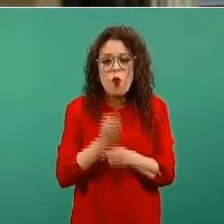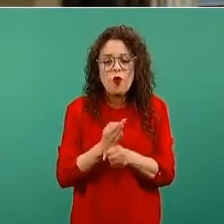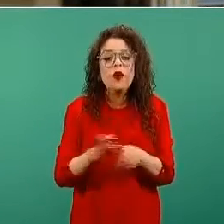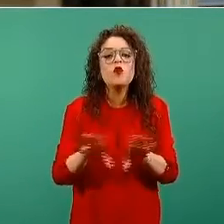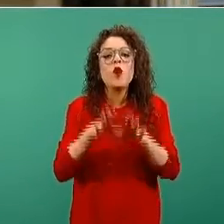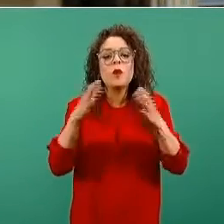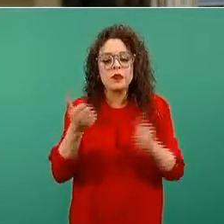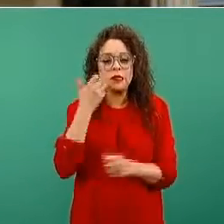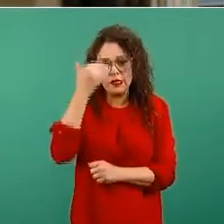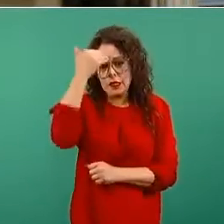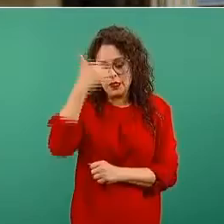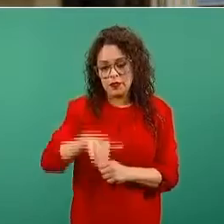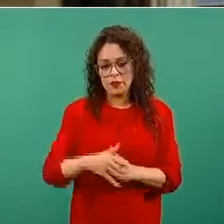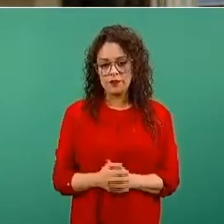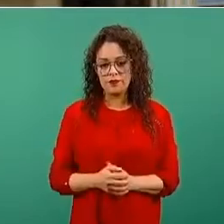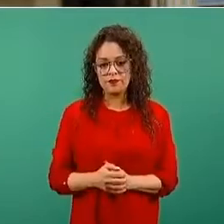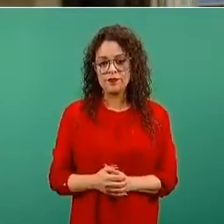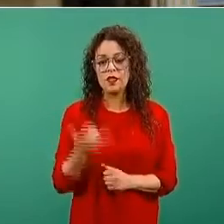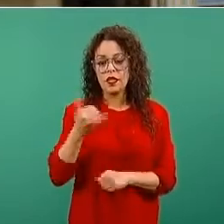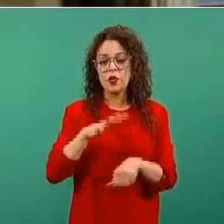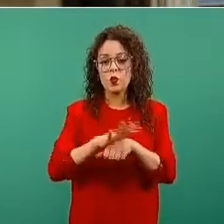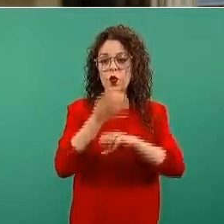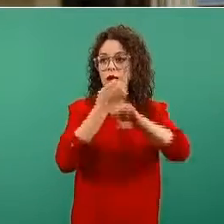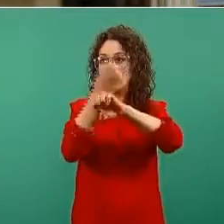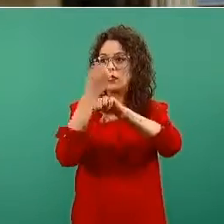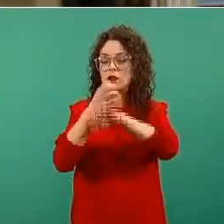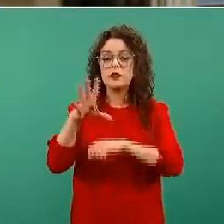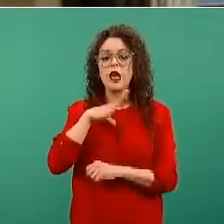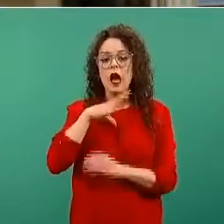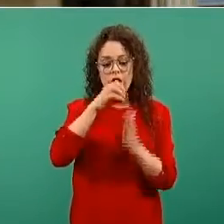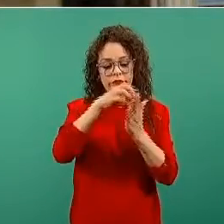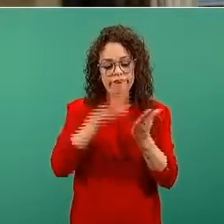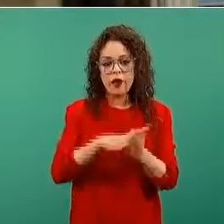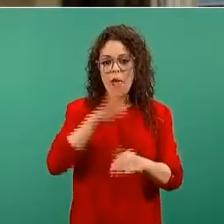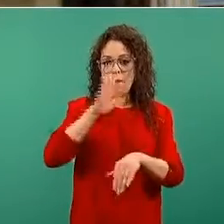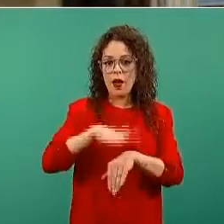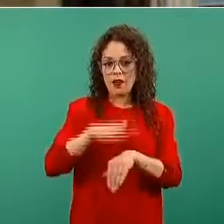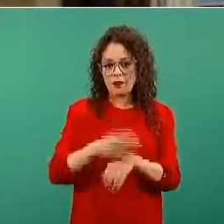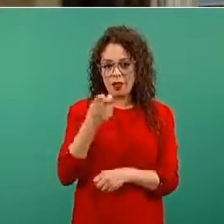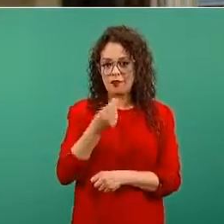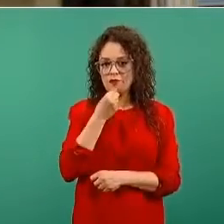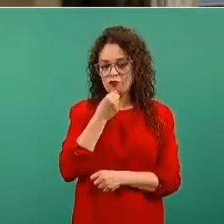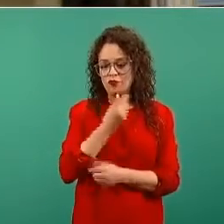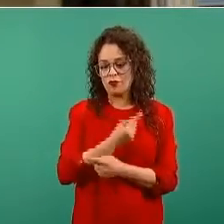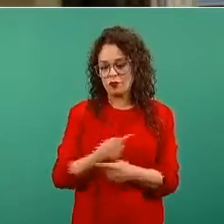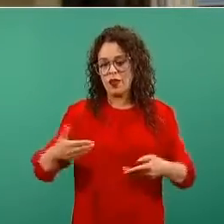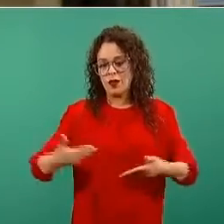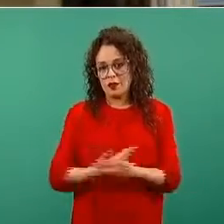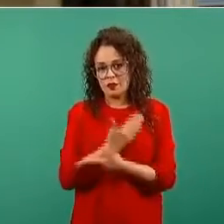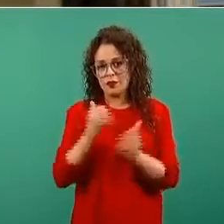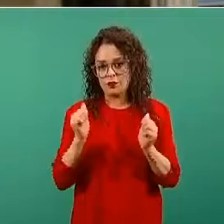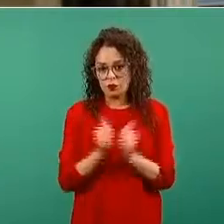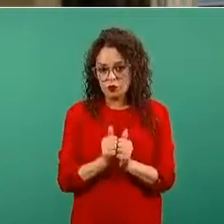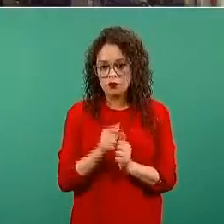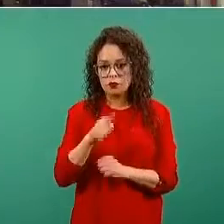¿Y qué entidades federativas son los que registran más casos? Y otra seguida, o sea, pegada a esta, que más o menos